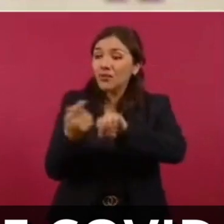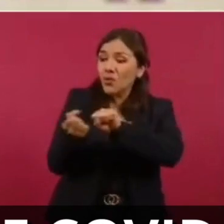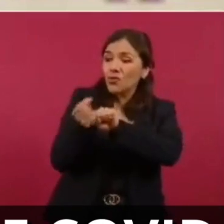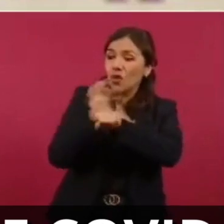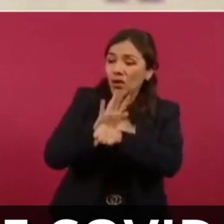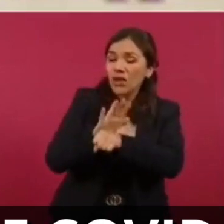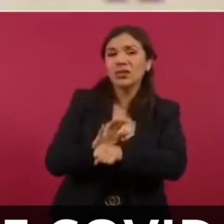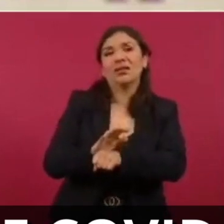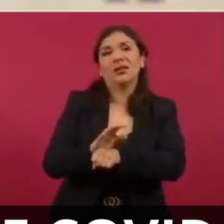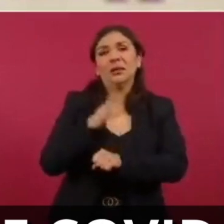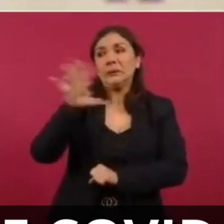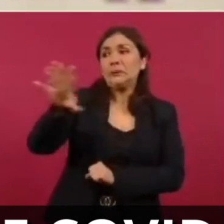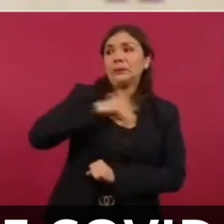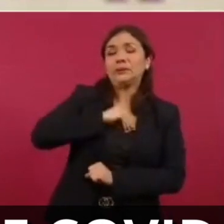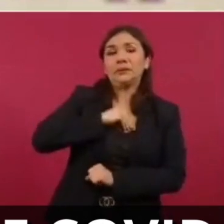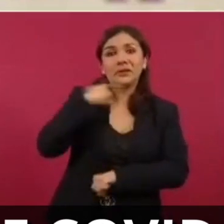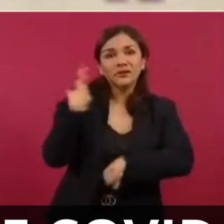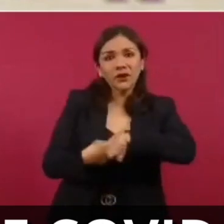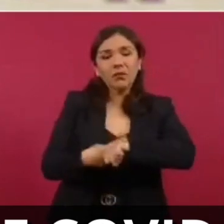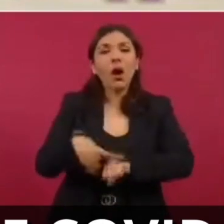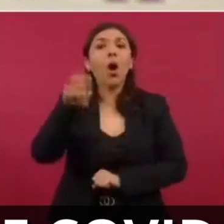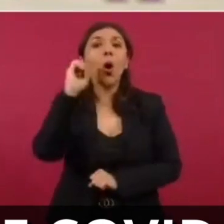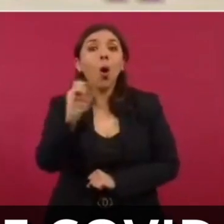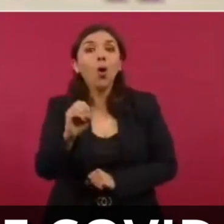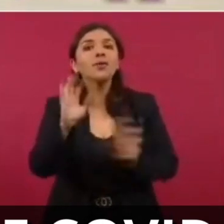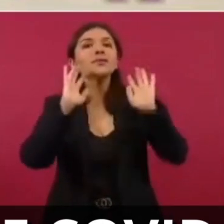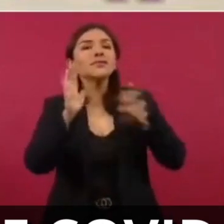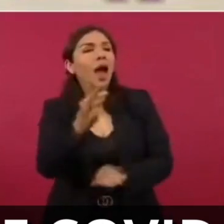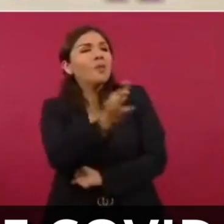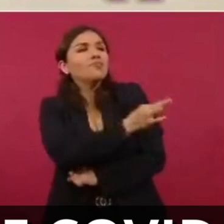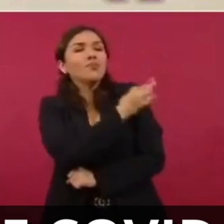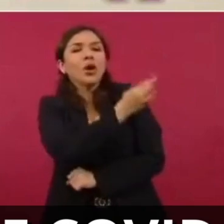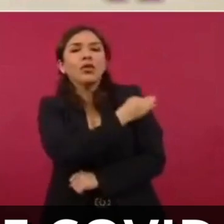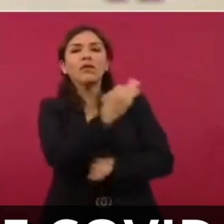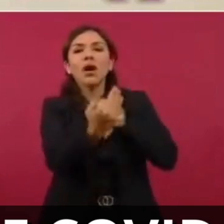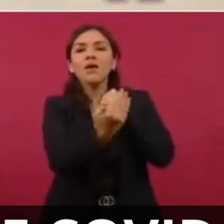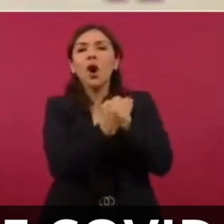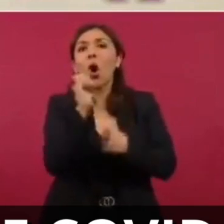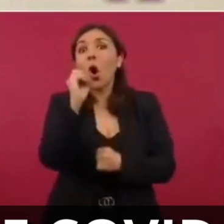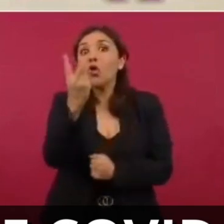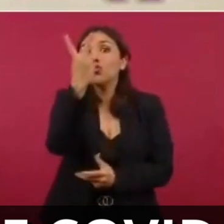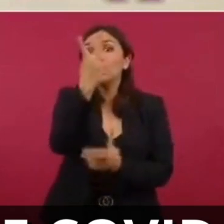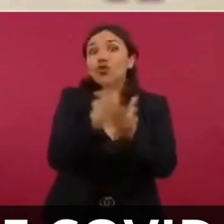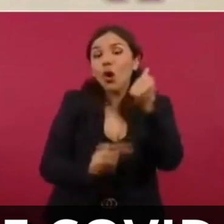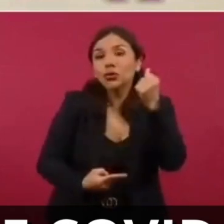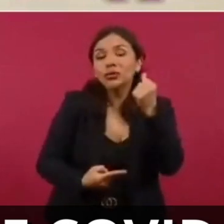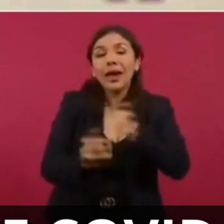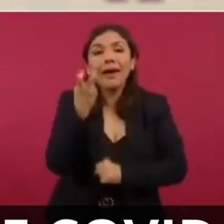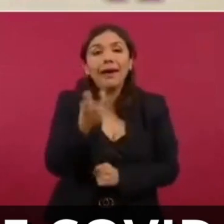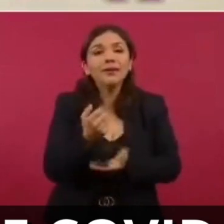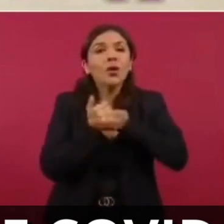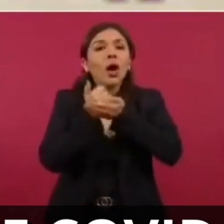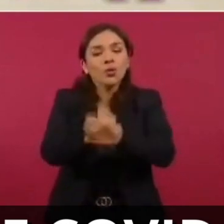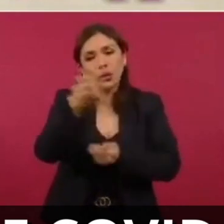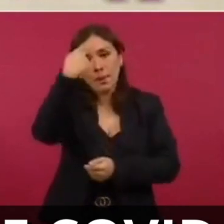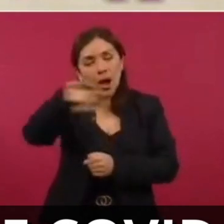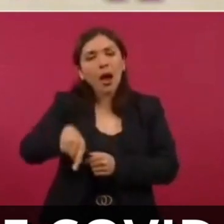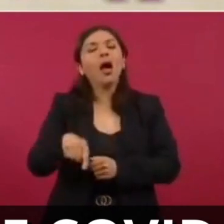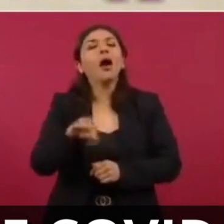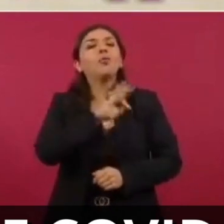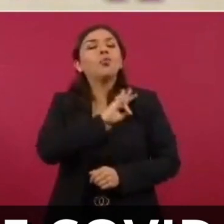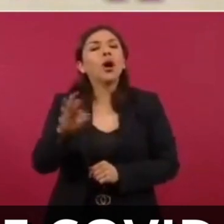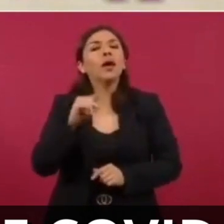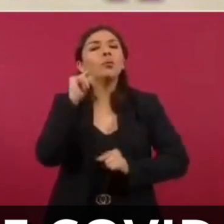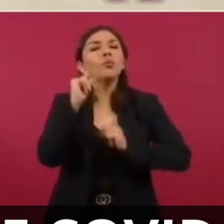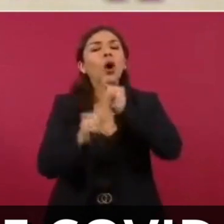virus SARS-CoV-2, o bien cuando recibimos la vacuna o ambas cosas, nos va permitiendo tener un